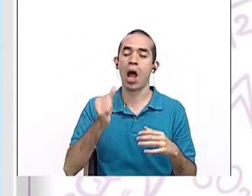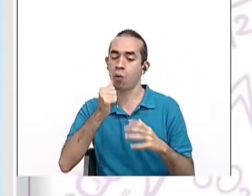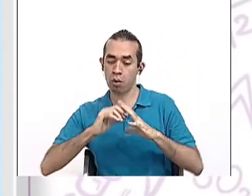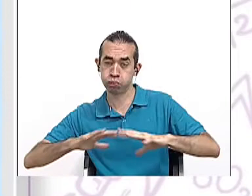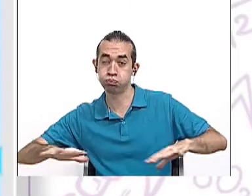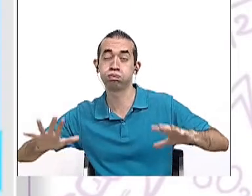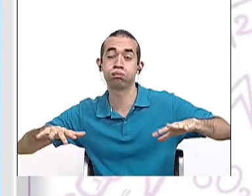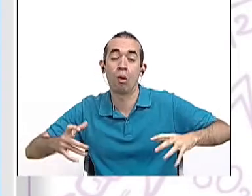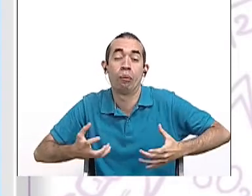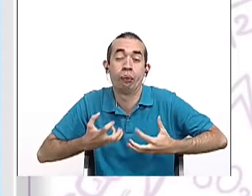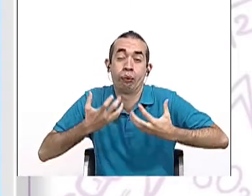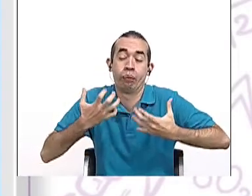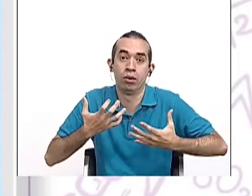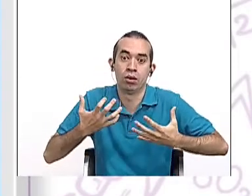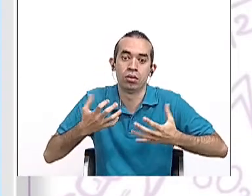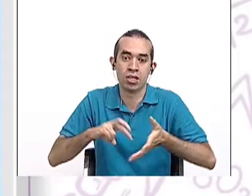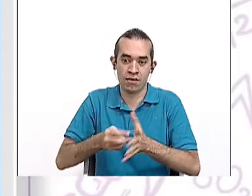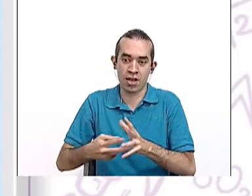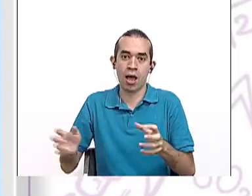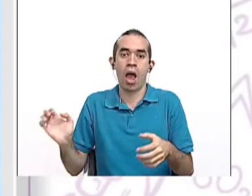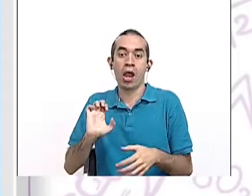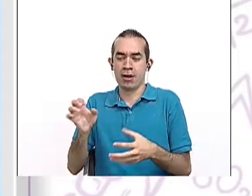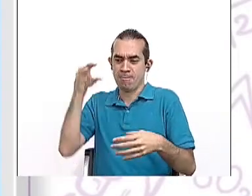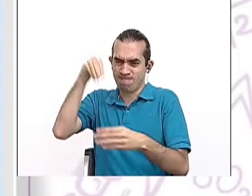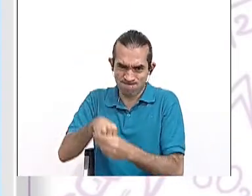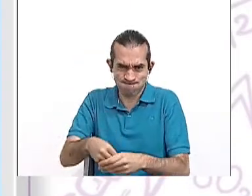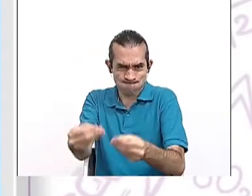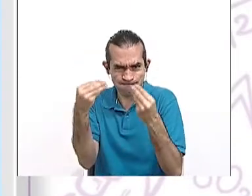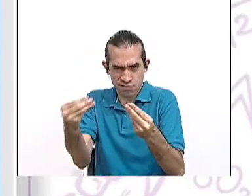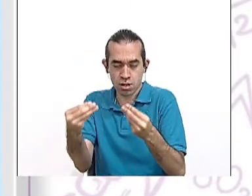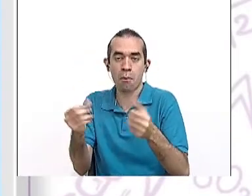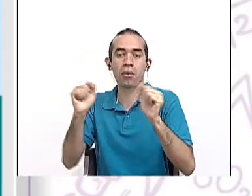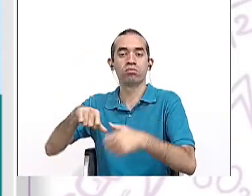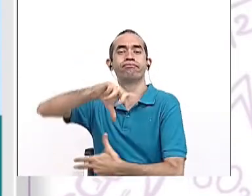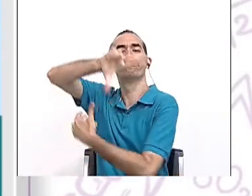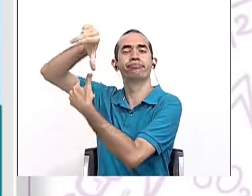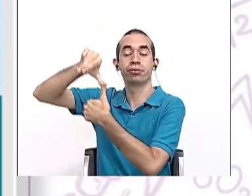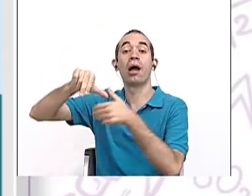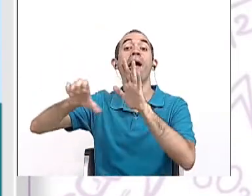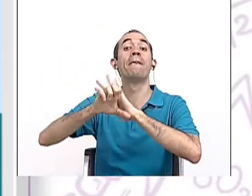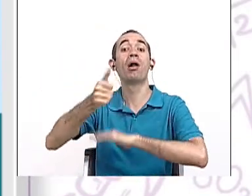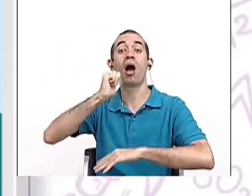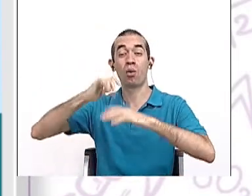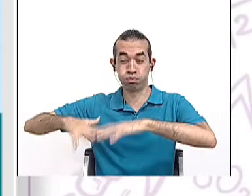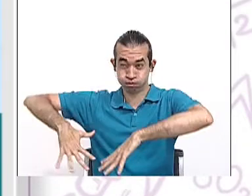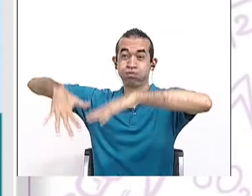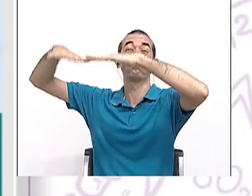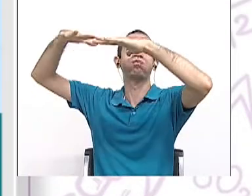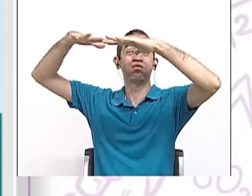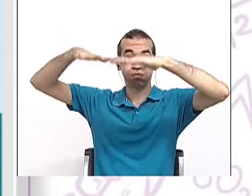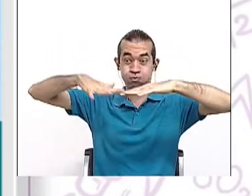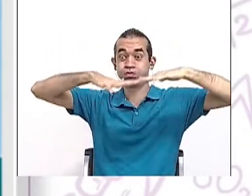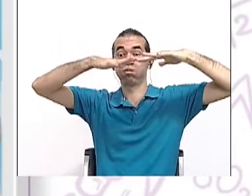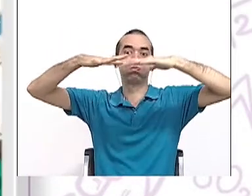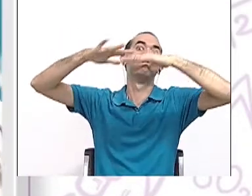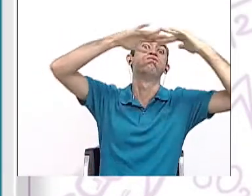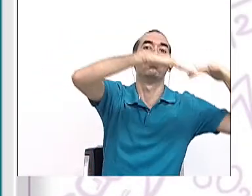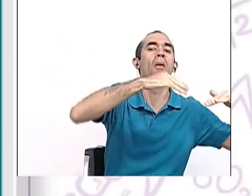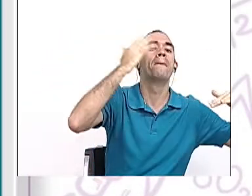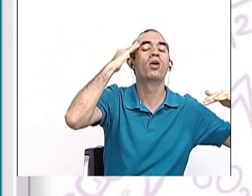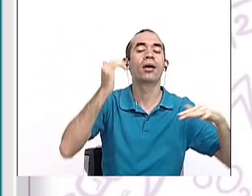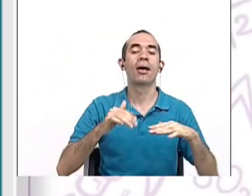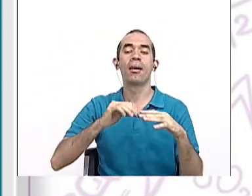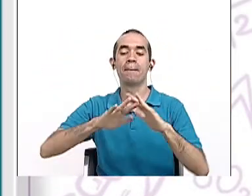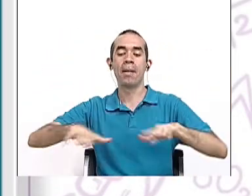hay más energía para la formación de huracanes, y si además aumenta el nivel del mar, las inundaciones serán más graves. Cuando